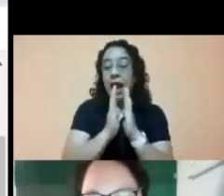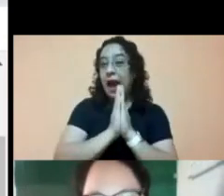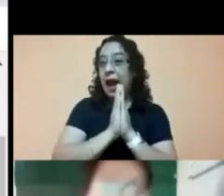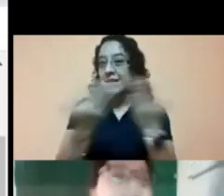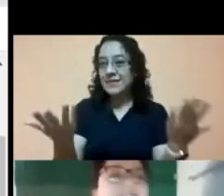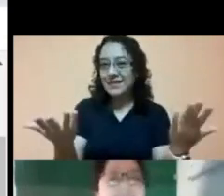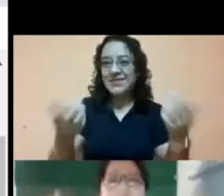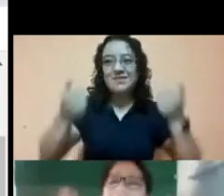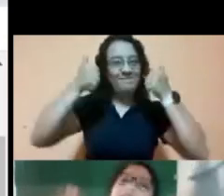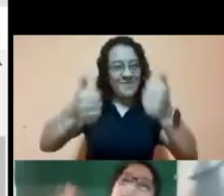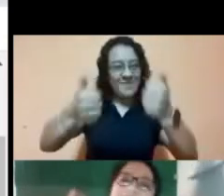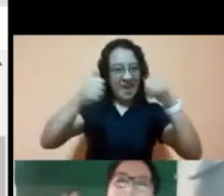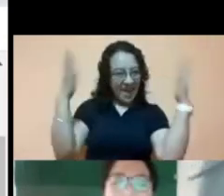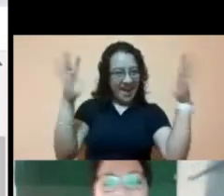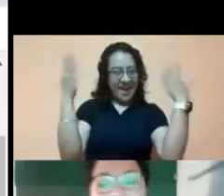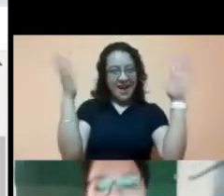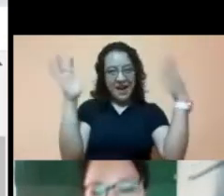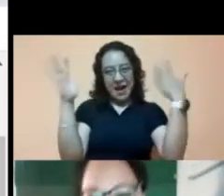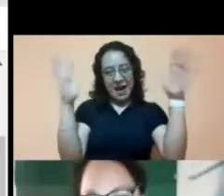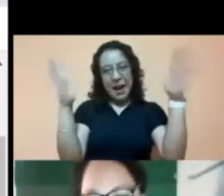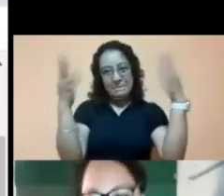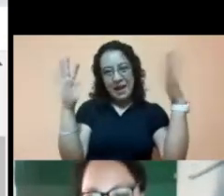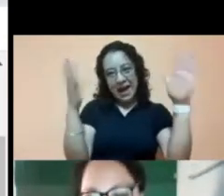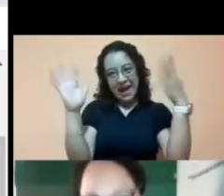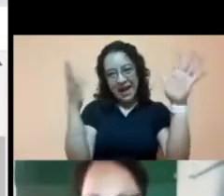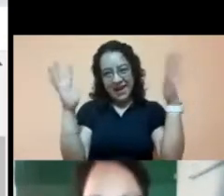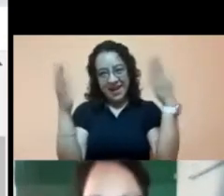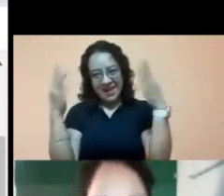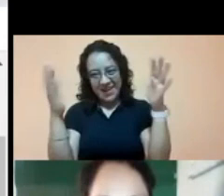Muy bien, aplausos para ustedes.